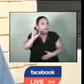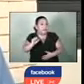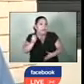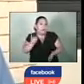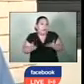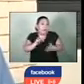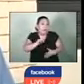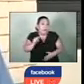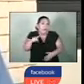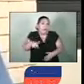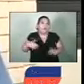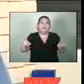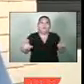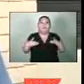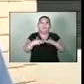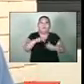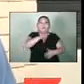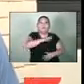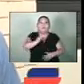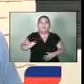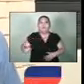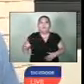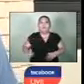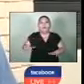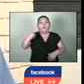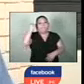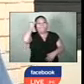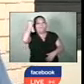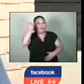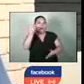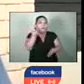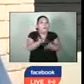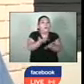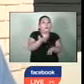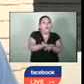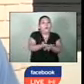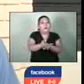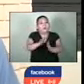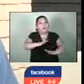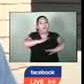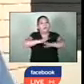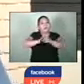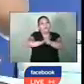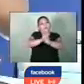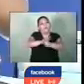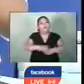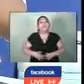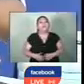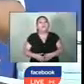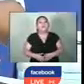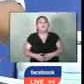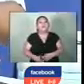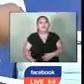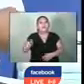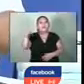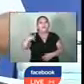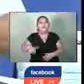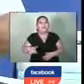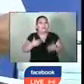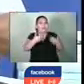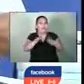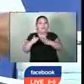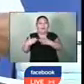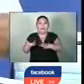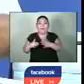en El Salvador también eso pueda ser como parte de la estrategia de contención de la pandemia, ¿no? Actualmente, vacunas de